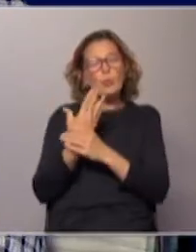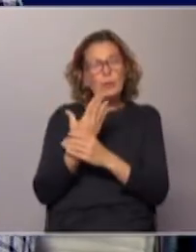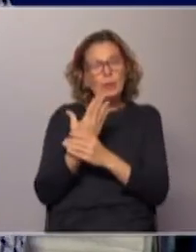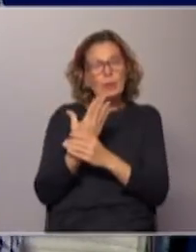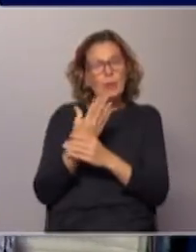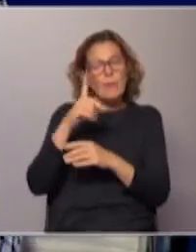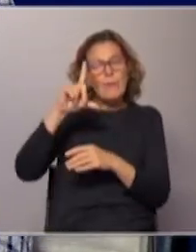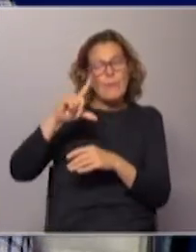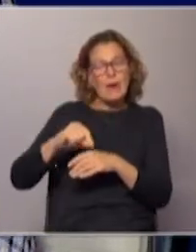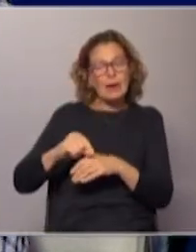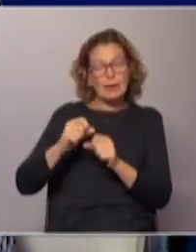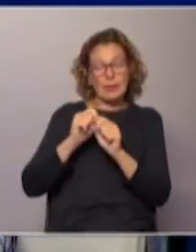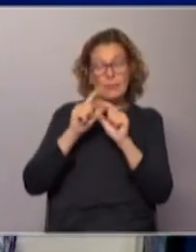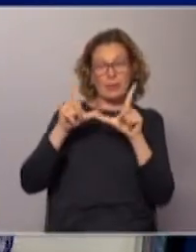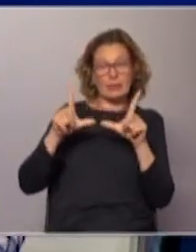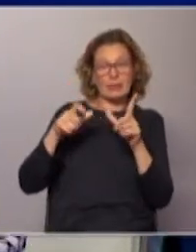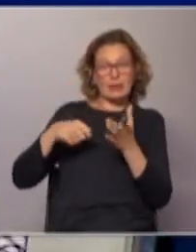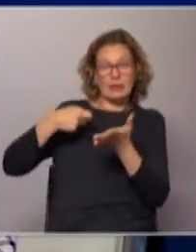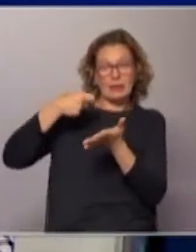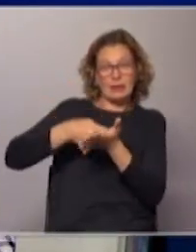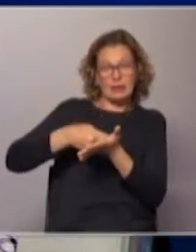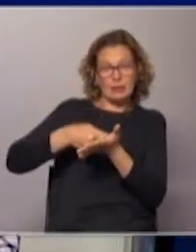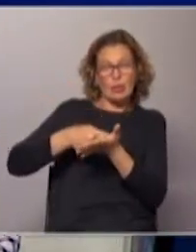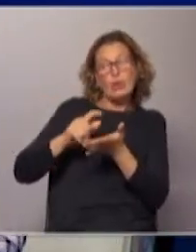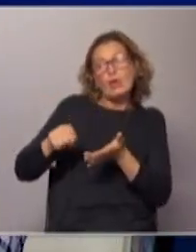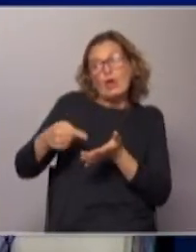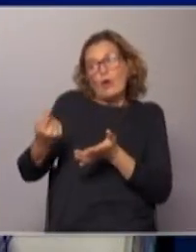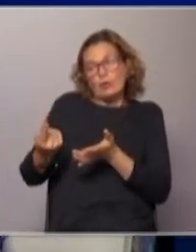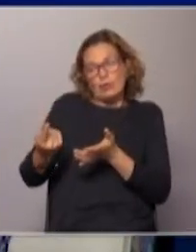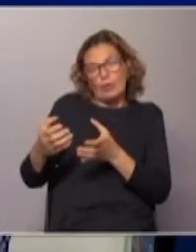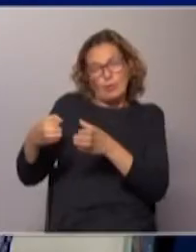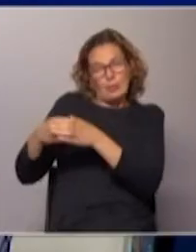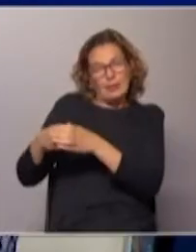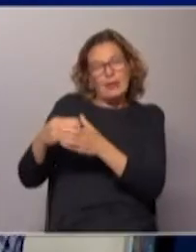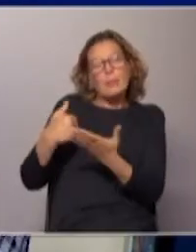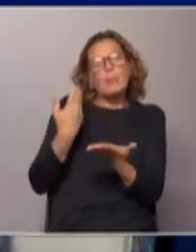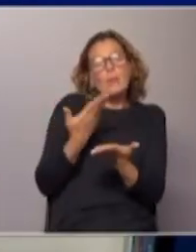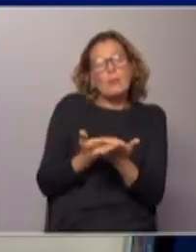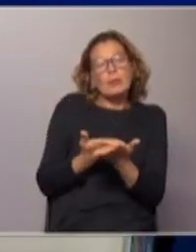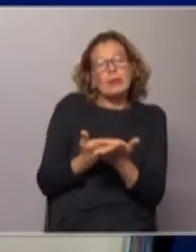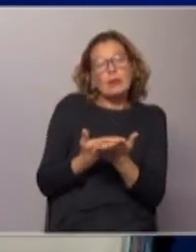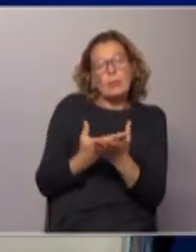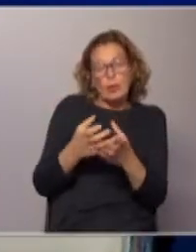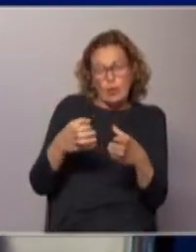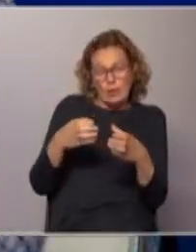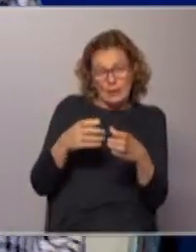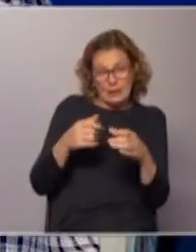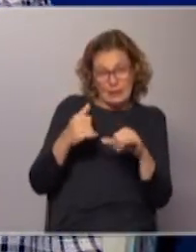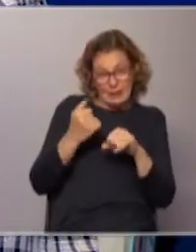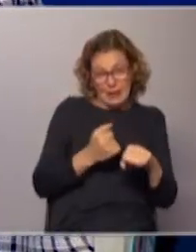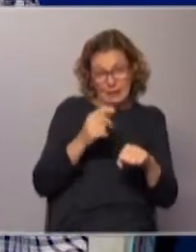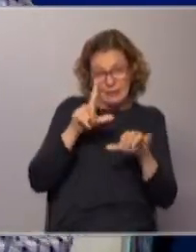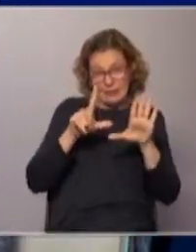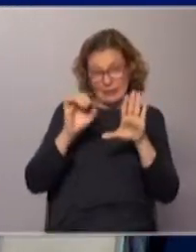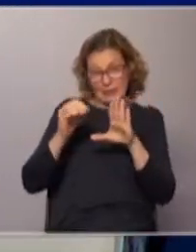baja y aparece el crédito a través de un fideicomiso que es lo que proponen proponen crear un fideicomiso con 70